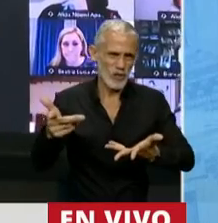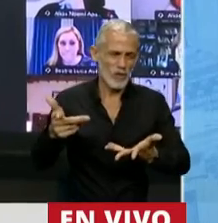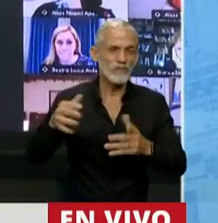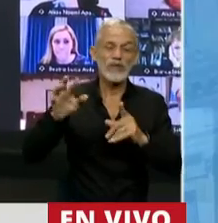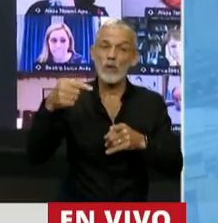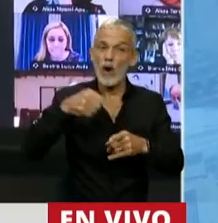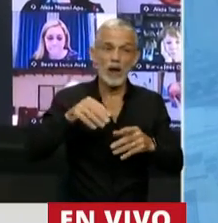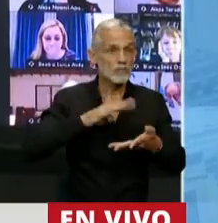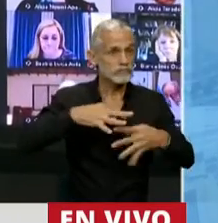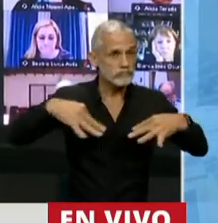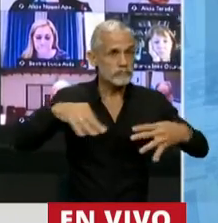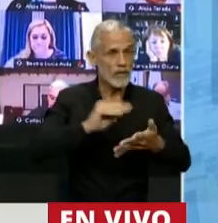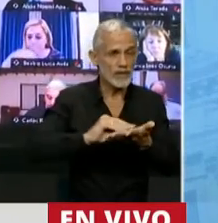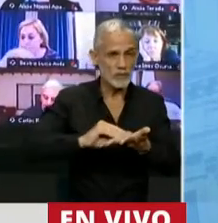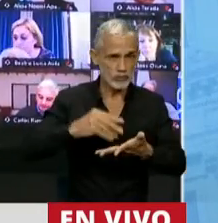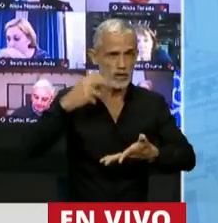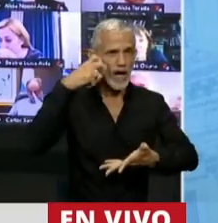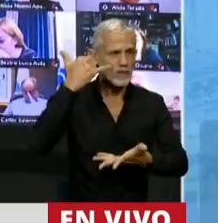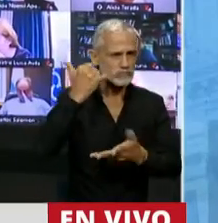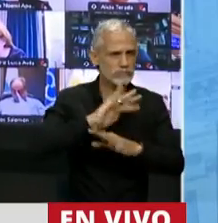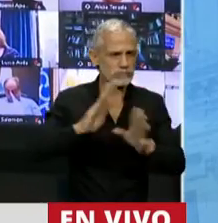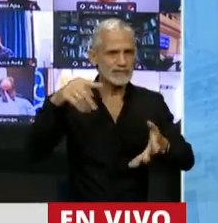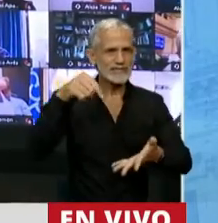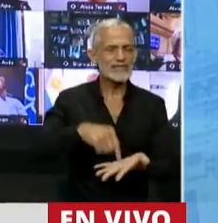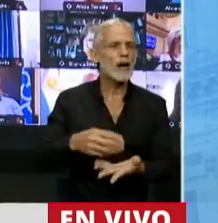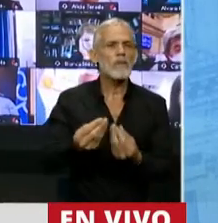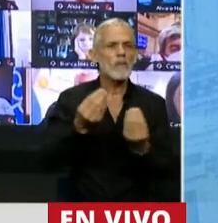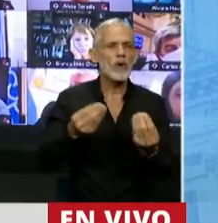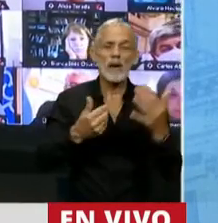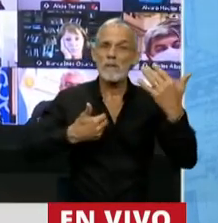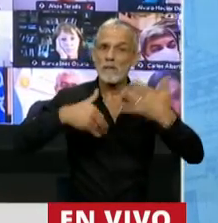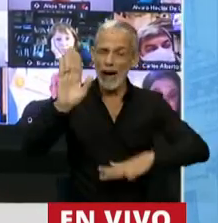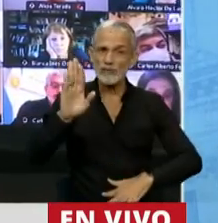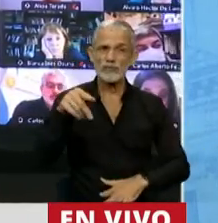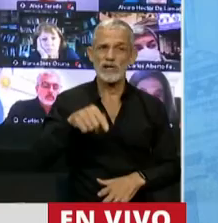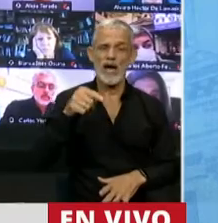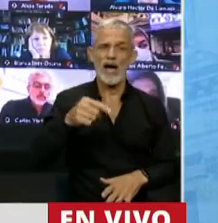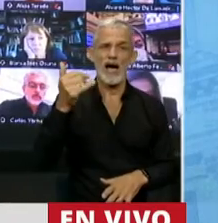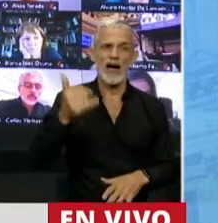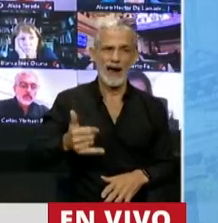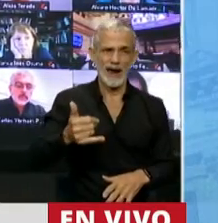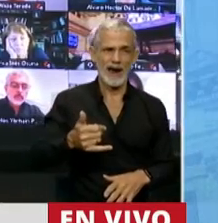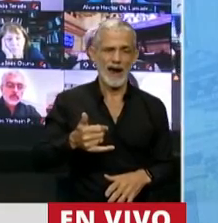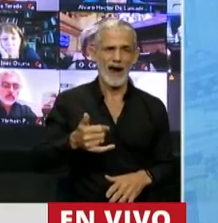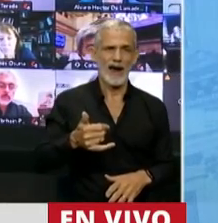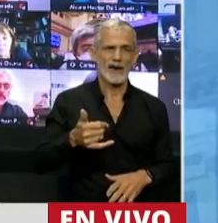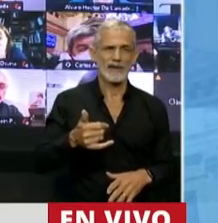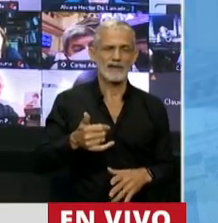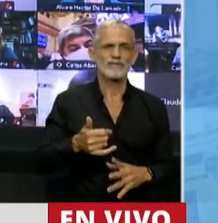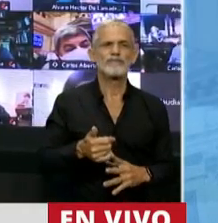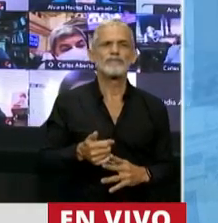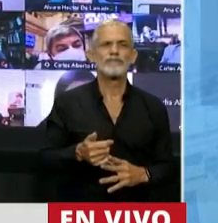además de eso, esta Cámara se ha pronunciado porque la mayoría que ha obtenido